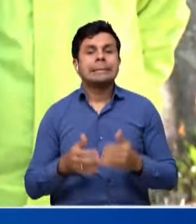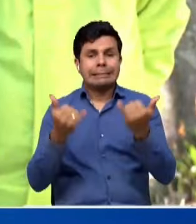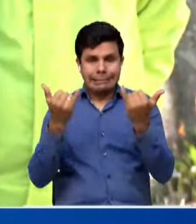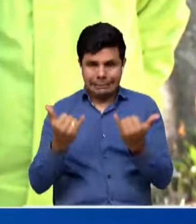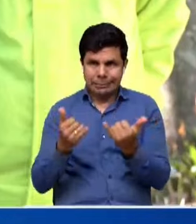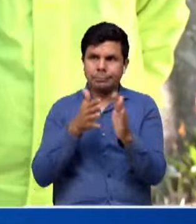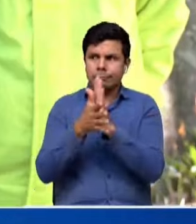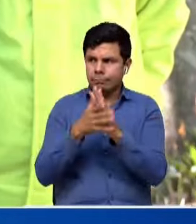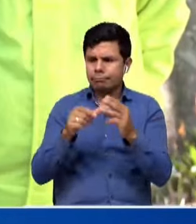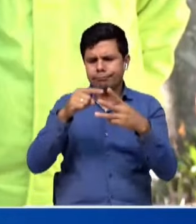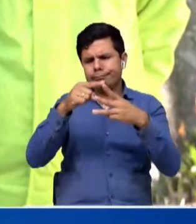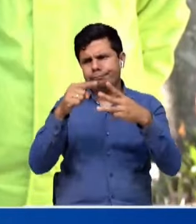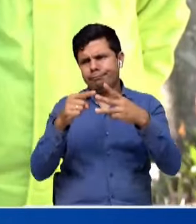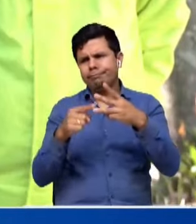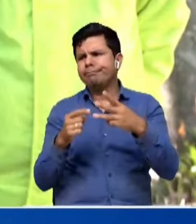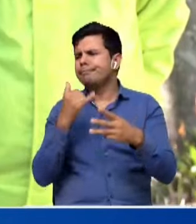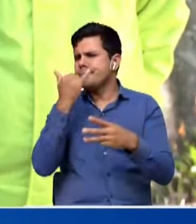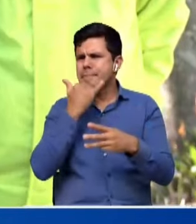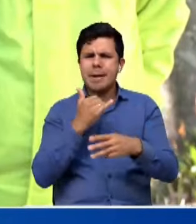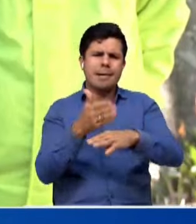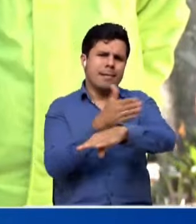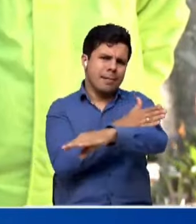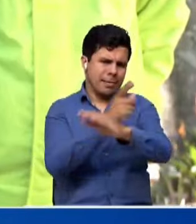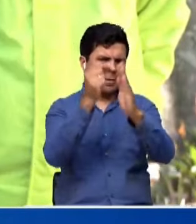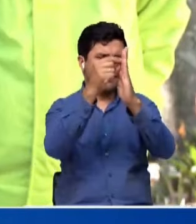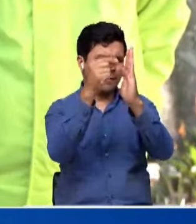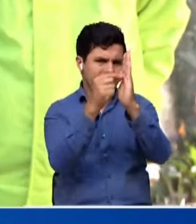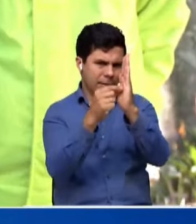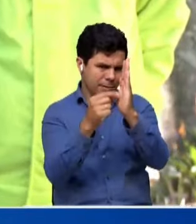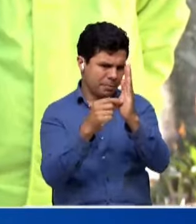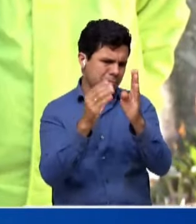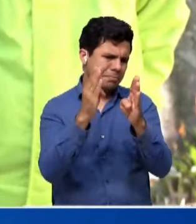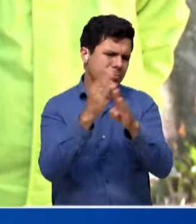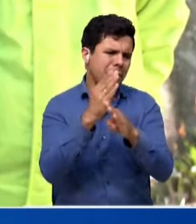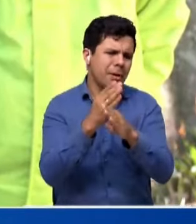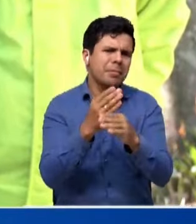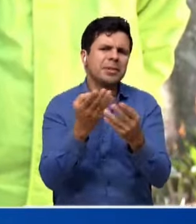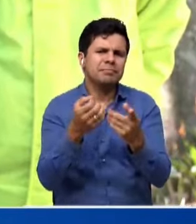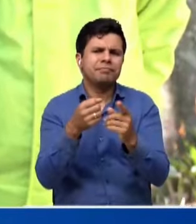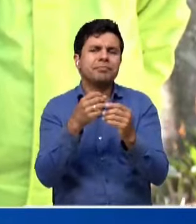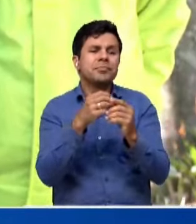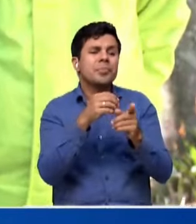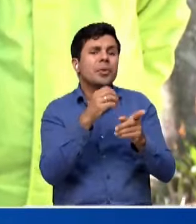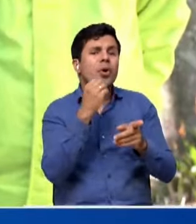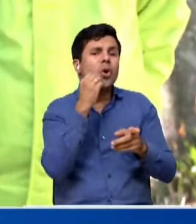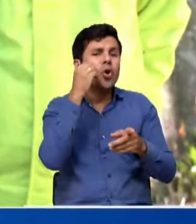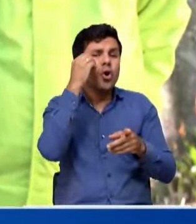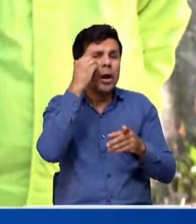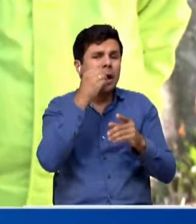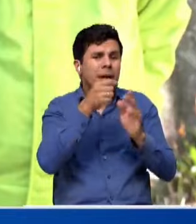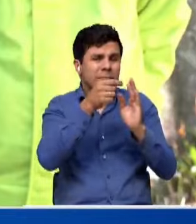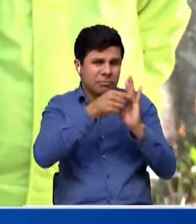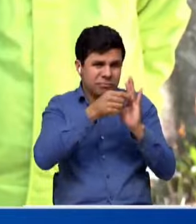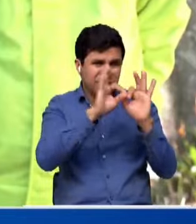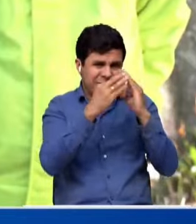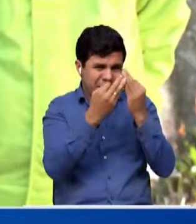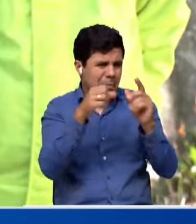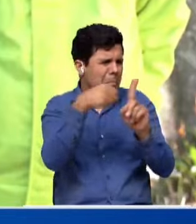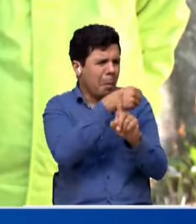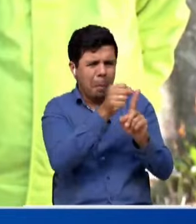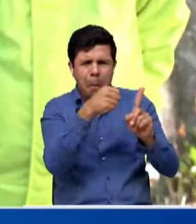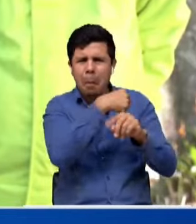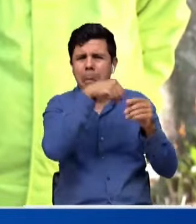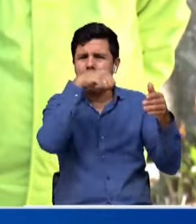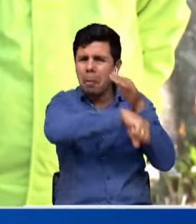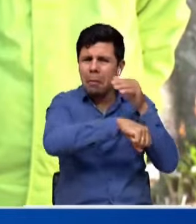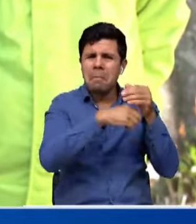este es un acto recurrente, ya que tenía antecedentes por el delito de violencia intrafamiliar y otras conductas